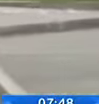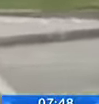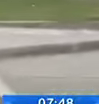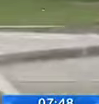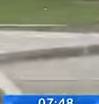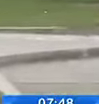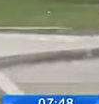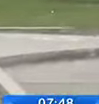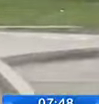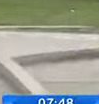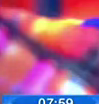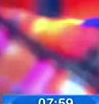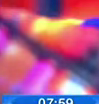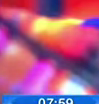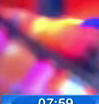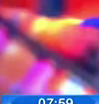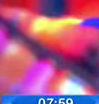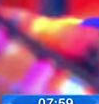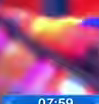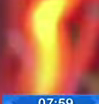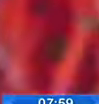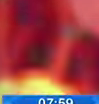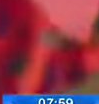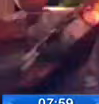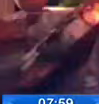Informó Patricia Aldaz.